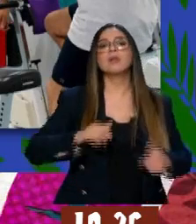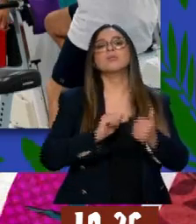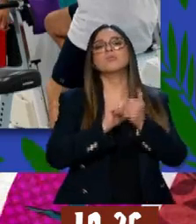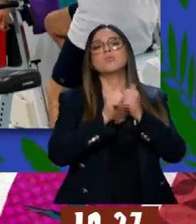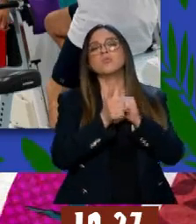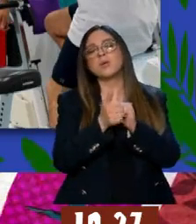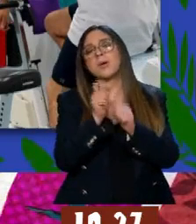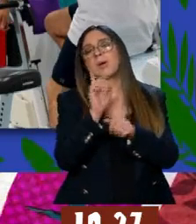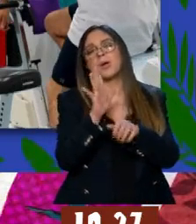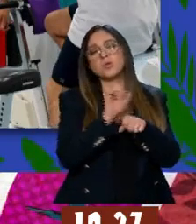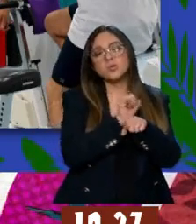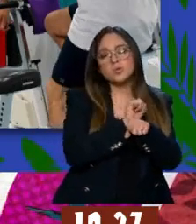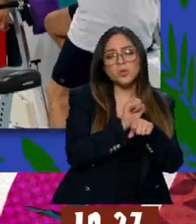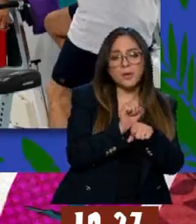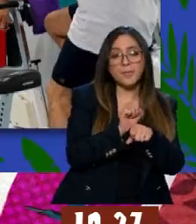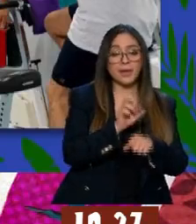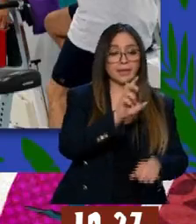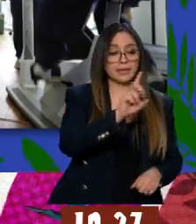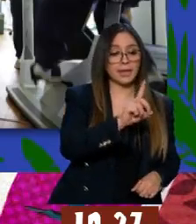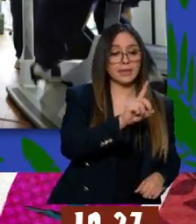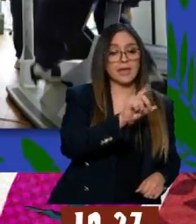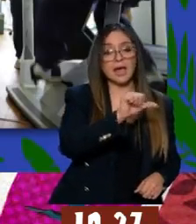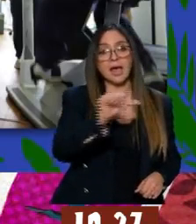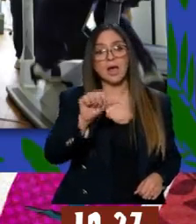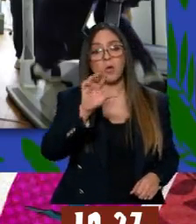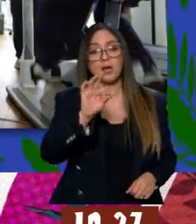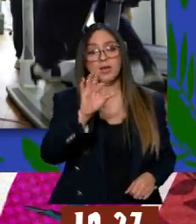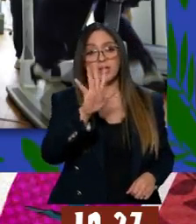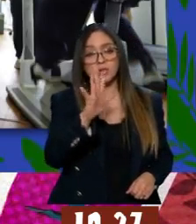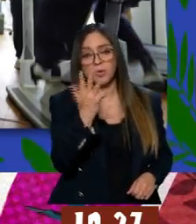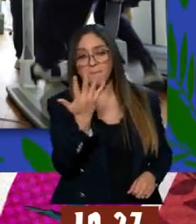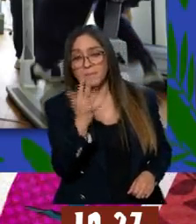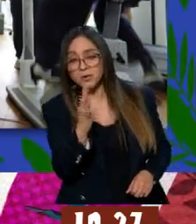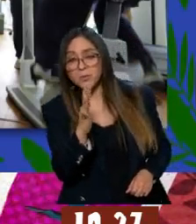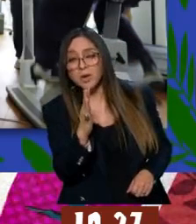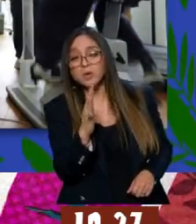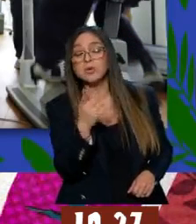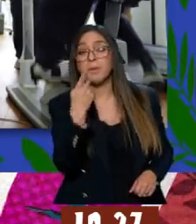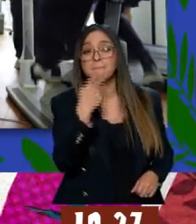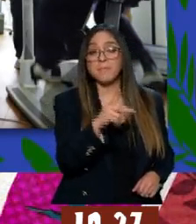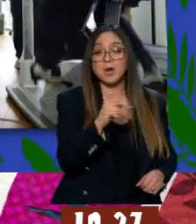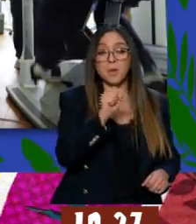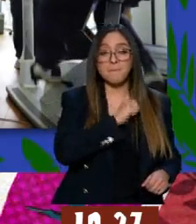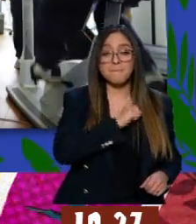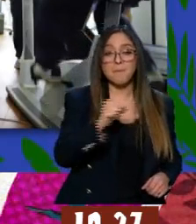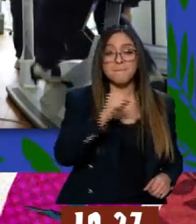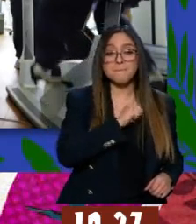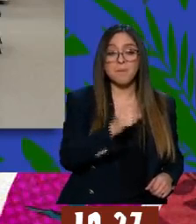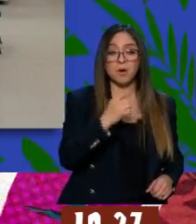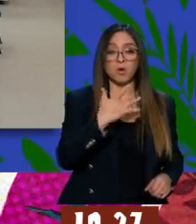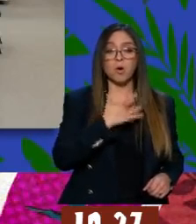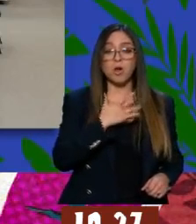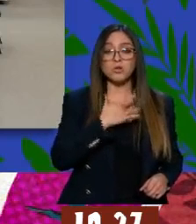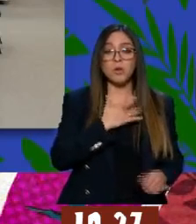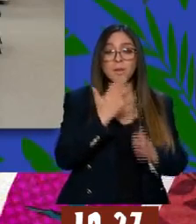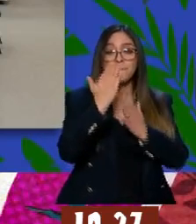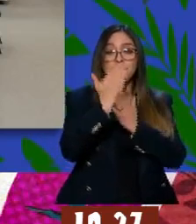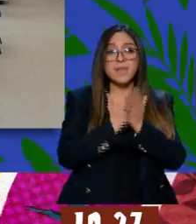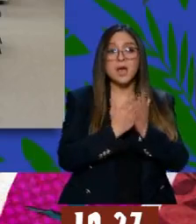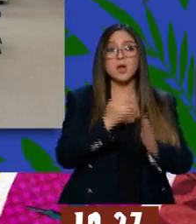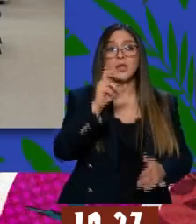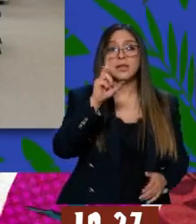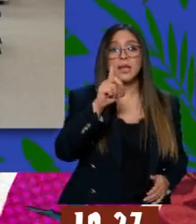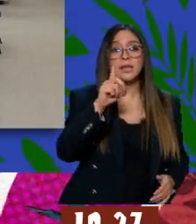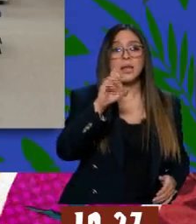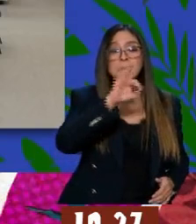leve, generalmente entre 30 y 45 moderado, y cuando el porcentaje de bombeo de nuestro corazón queda menos del